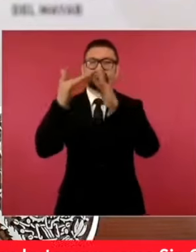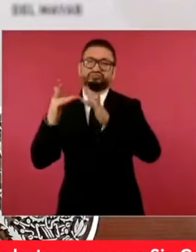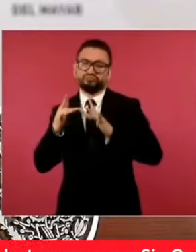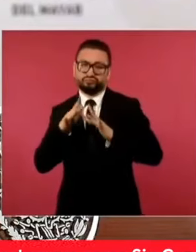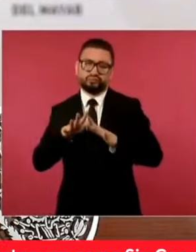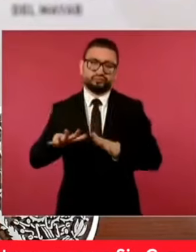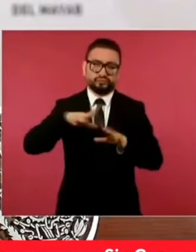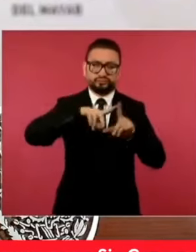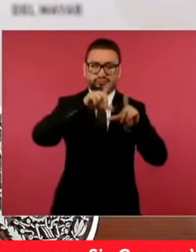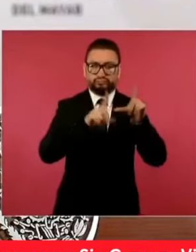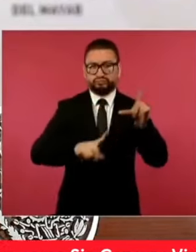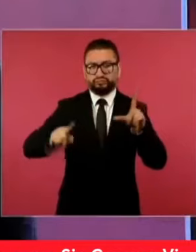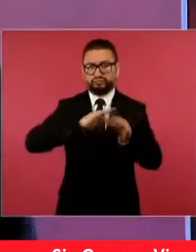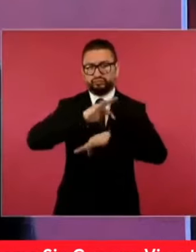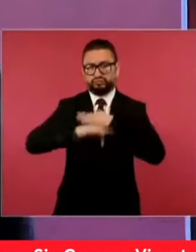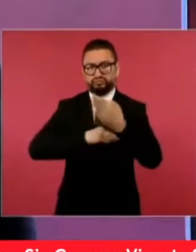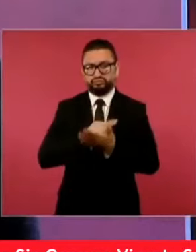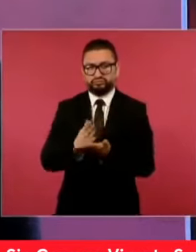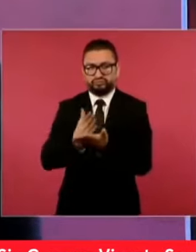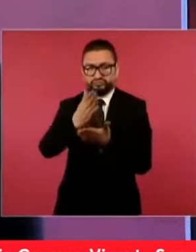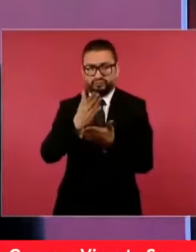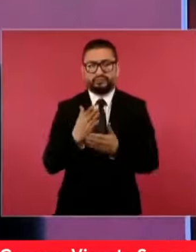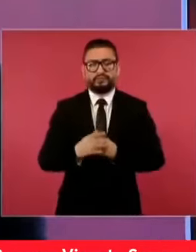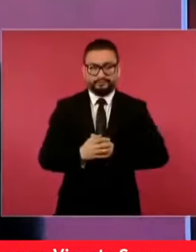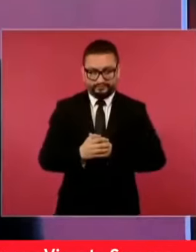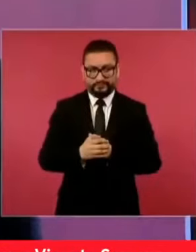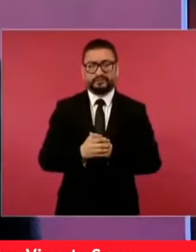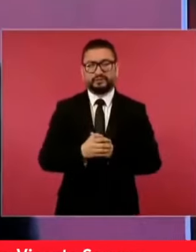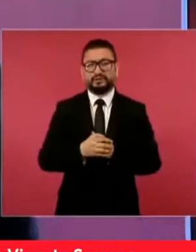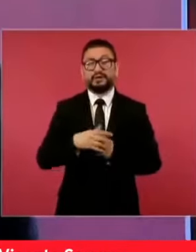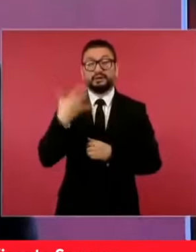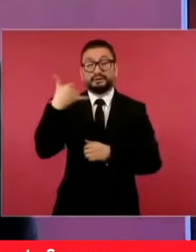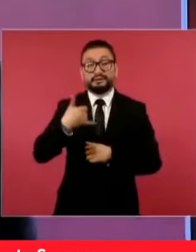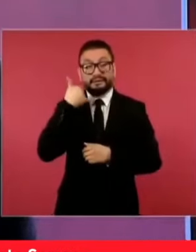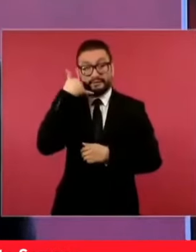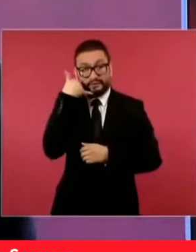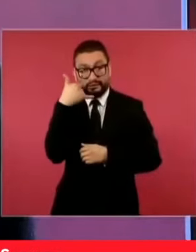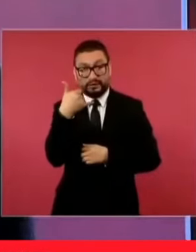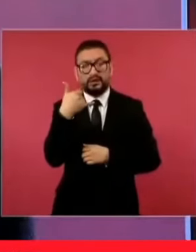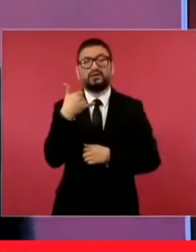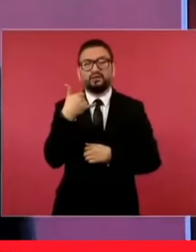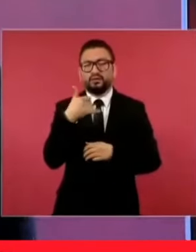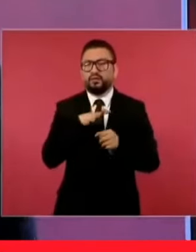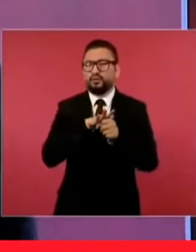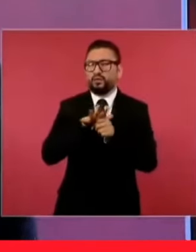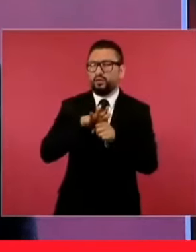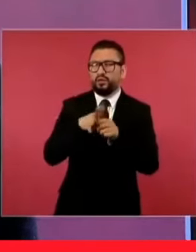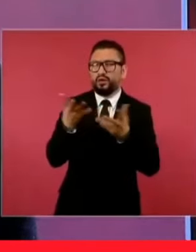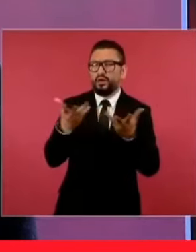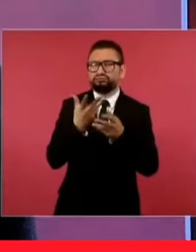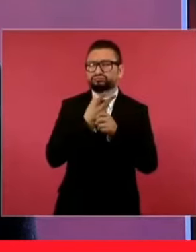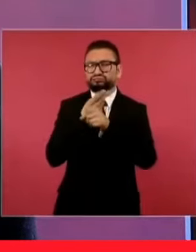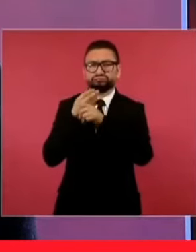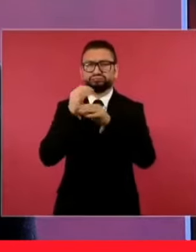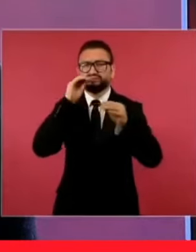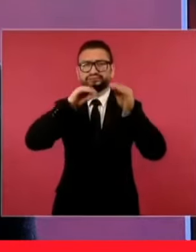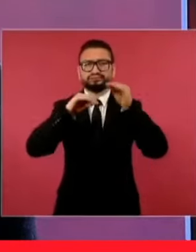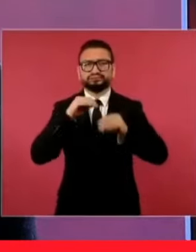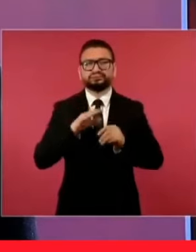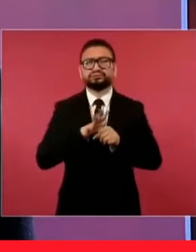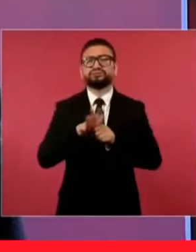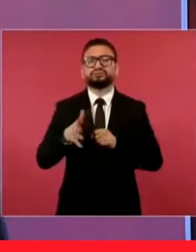para todo el país. En el caso de la cobertura telefónica, la estrategia que se siguió para llevar a cabo este